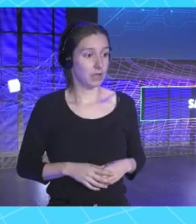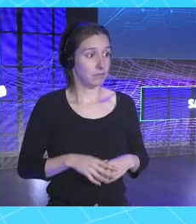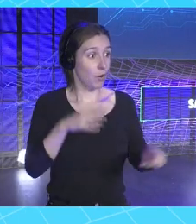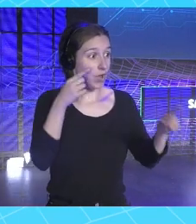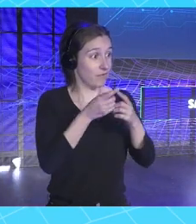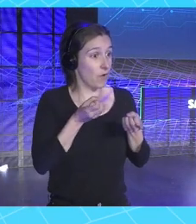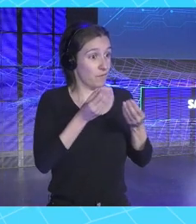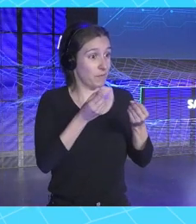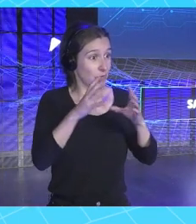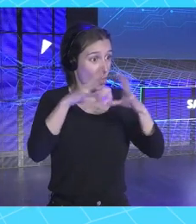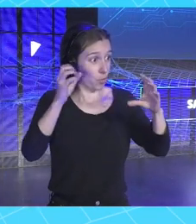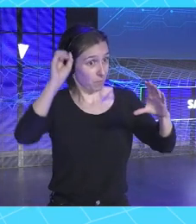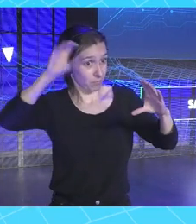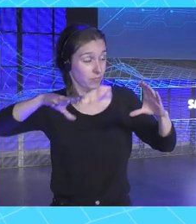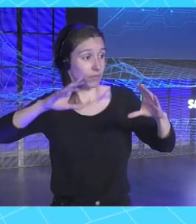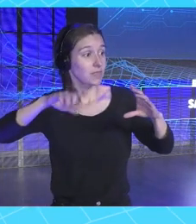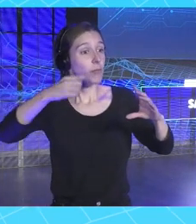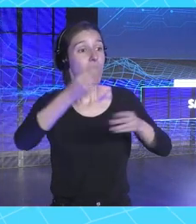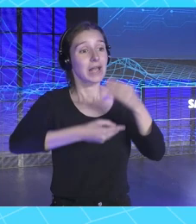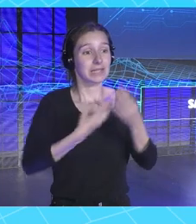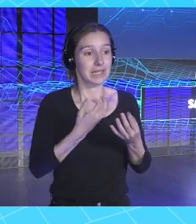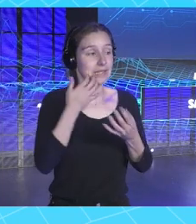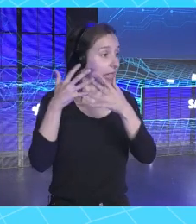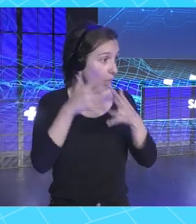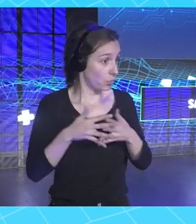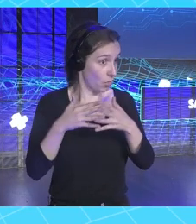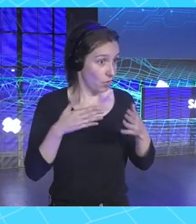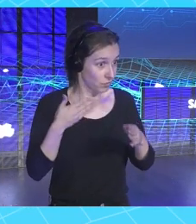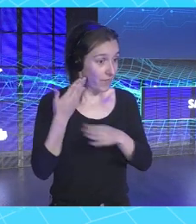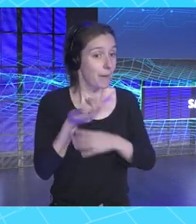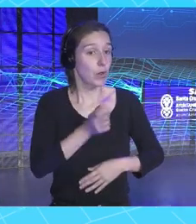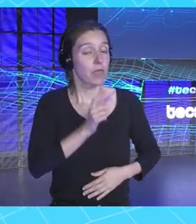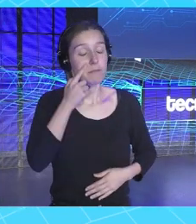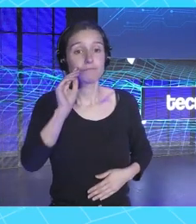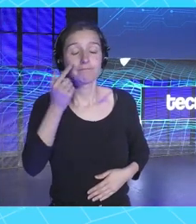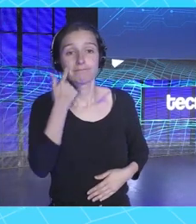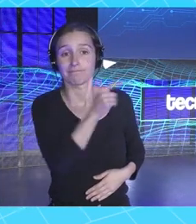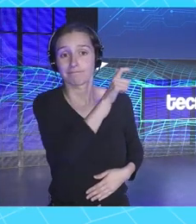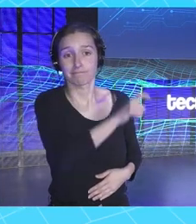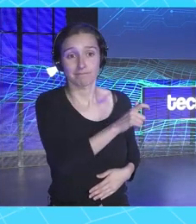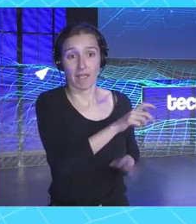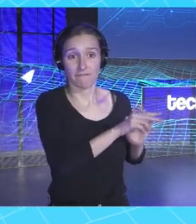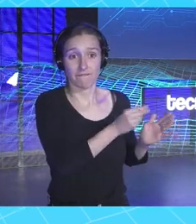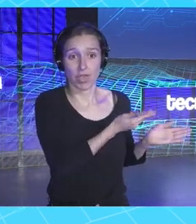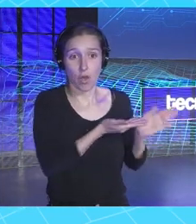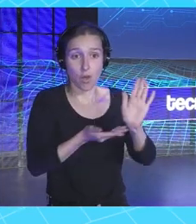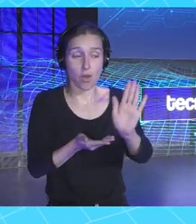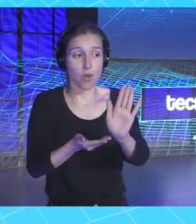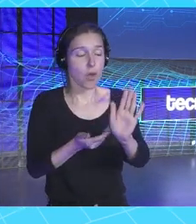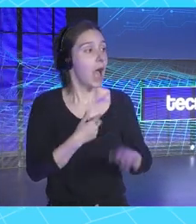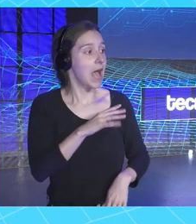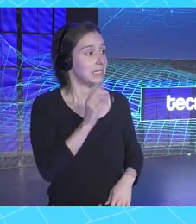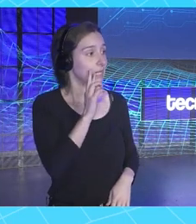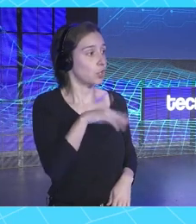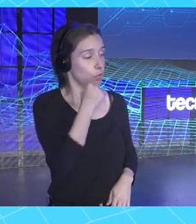que se guarde la información Tú qué crees que vas a hacer con eso vas a ir a estás en Estados Unidos vas allí a la policía y dices Oye mira este es el vídeo mencionar así